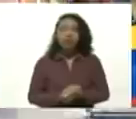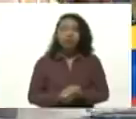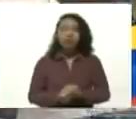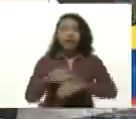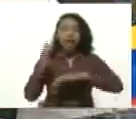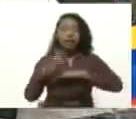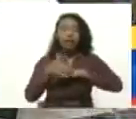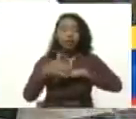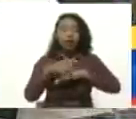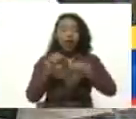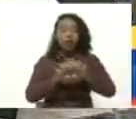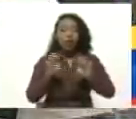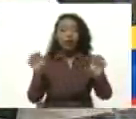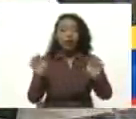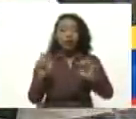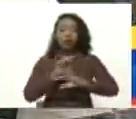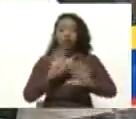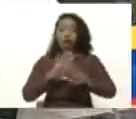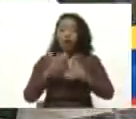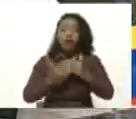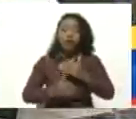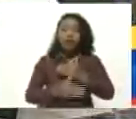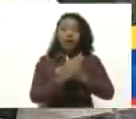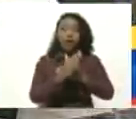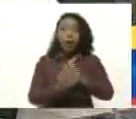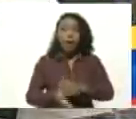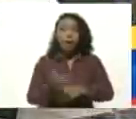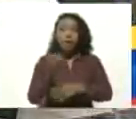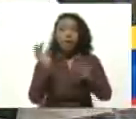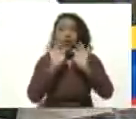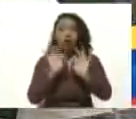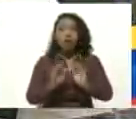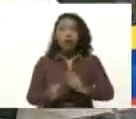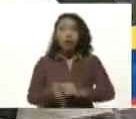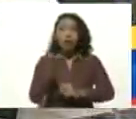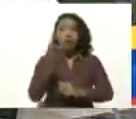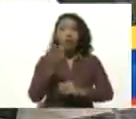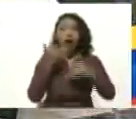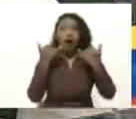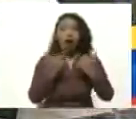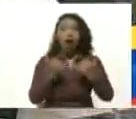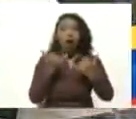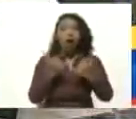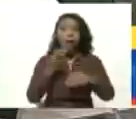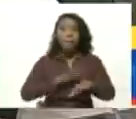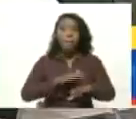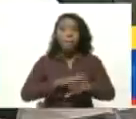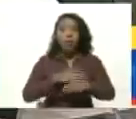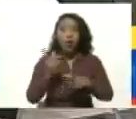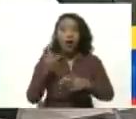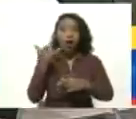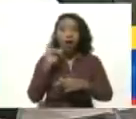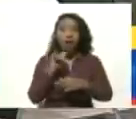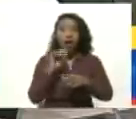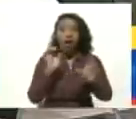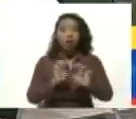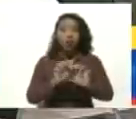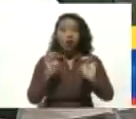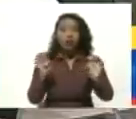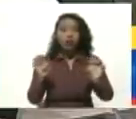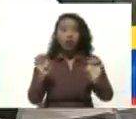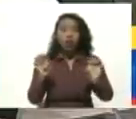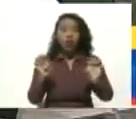Tecnología de la educación. Ya avanzamos de manera importante. Ahora porque hubo educación con